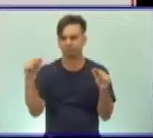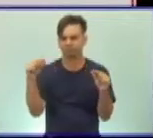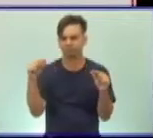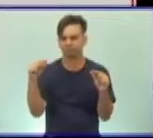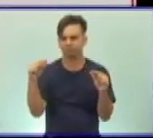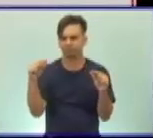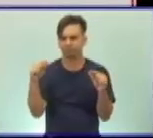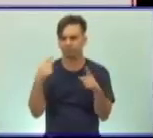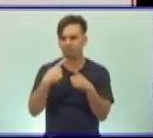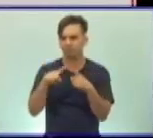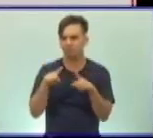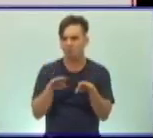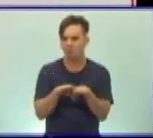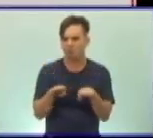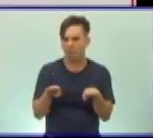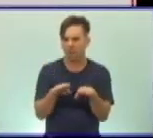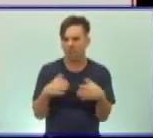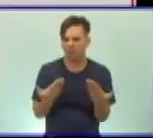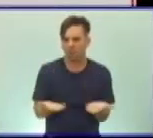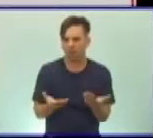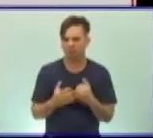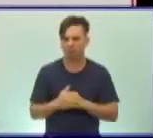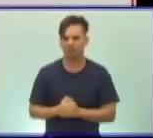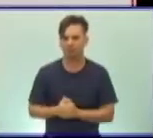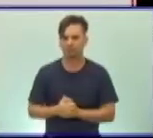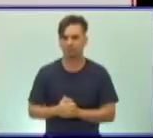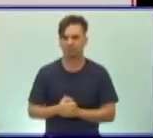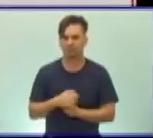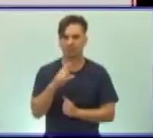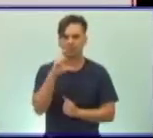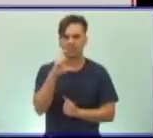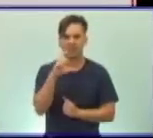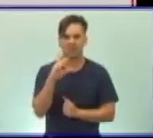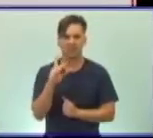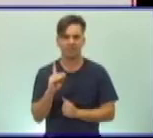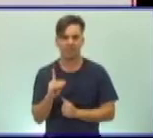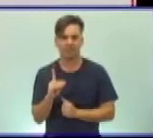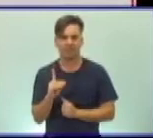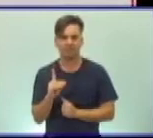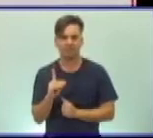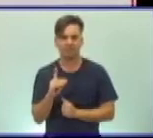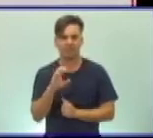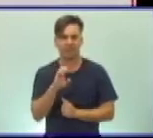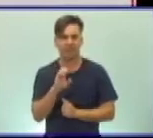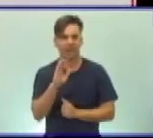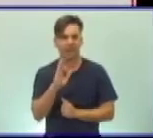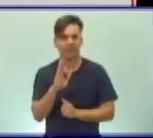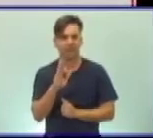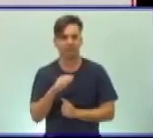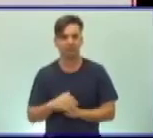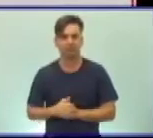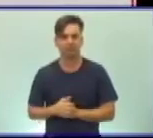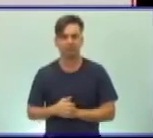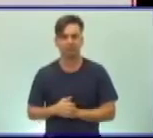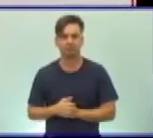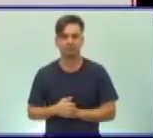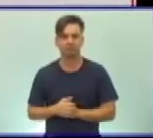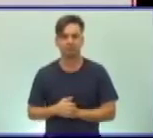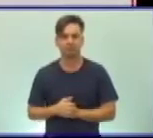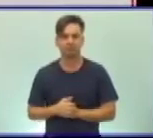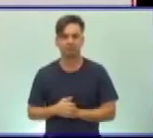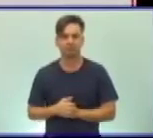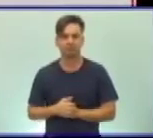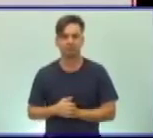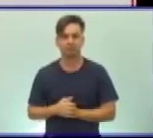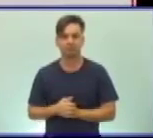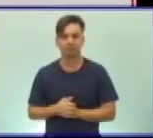CD y F. Recuerda que las bases de un trapecio, ¿cómo son también? Paralelas, correcto.